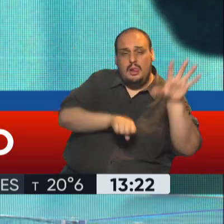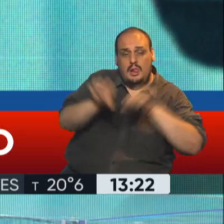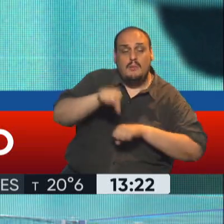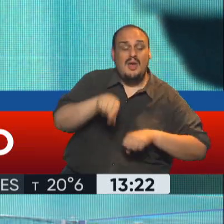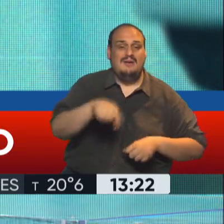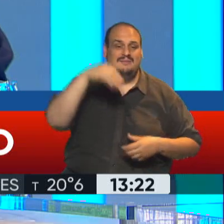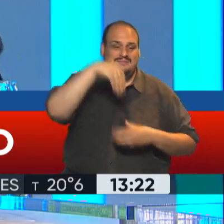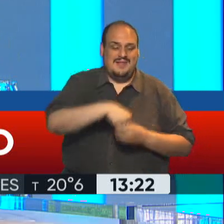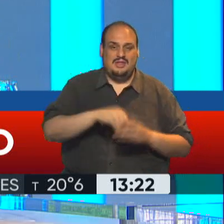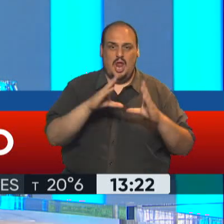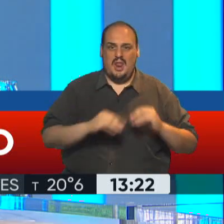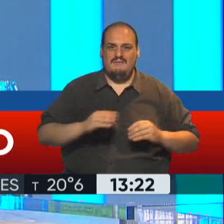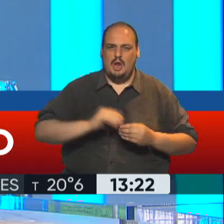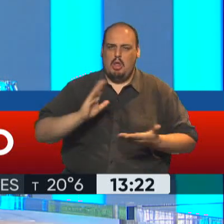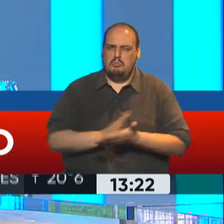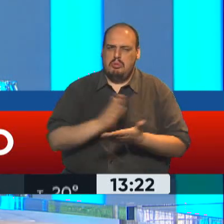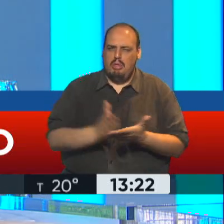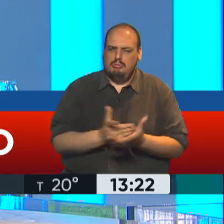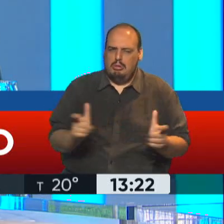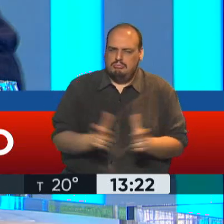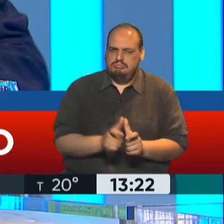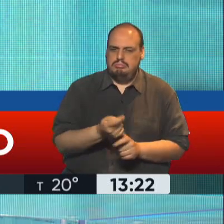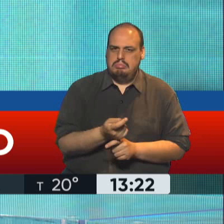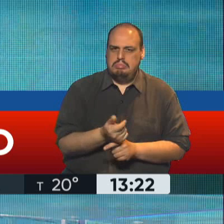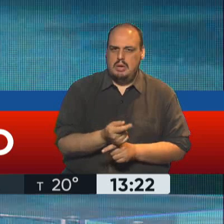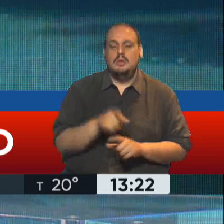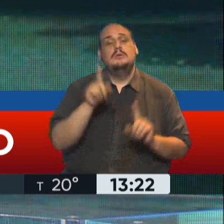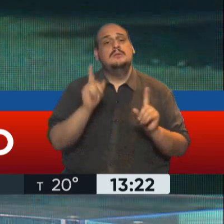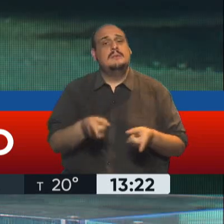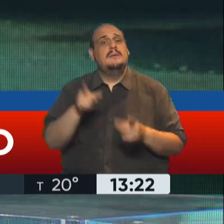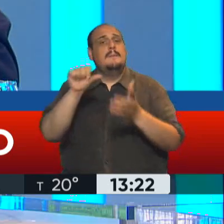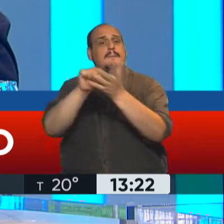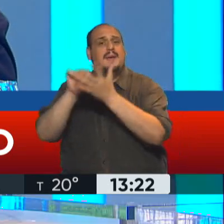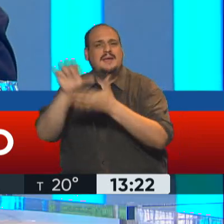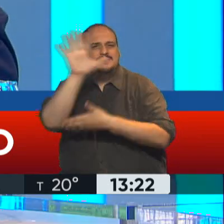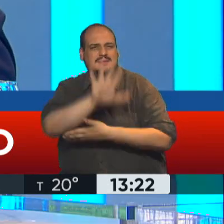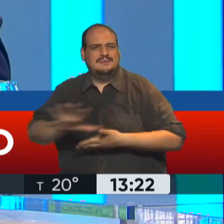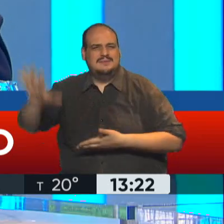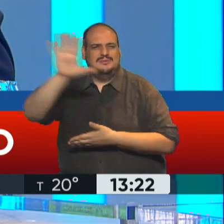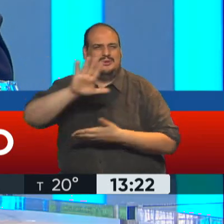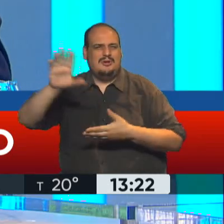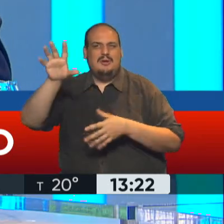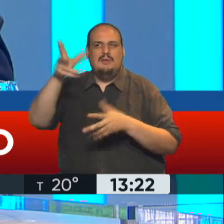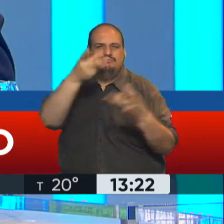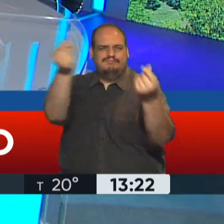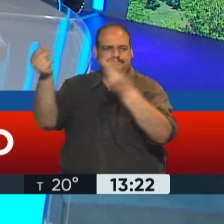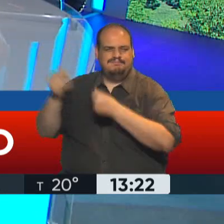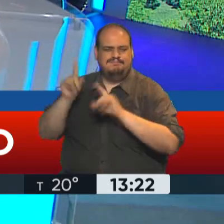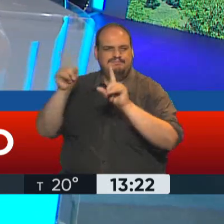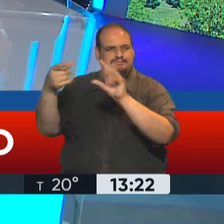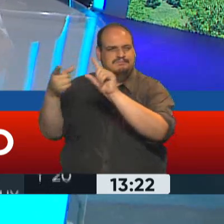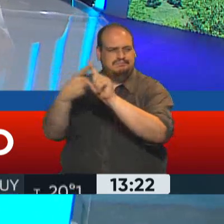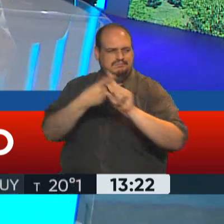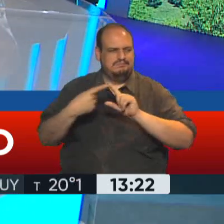claro, tiene muy poquísimo desarrollo. E importan mucho de los países del Golfo. Y tiene mucha dependencia de los hay otro